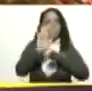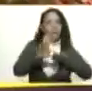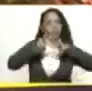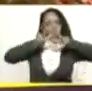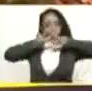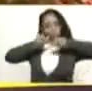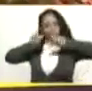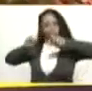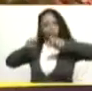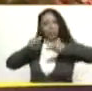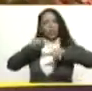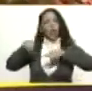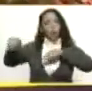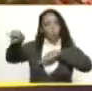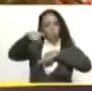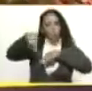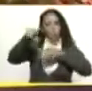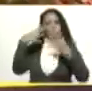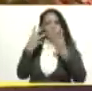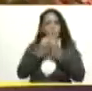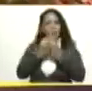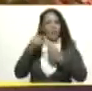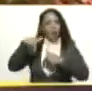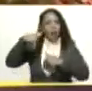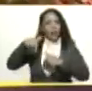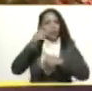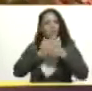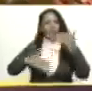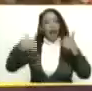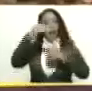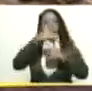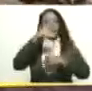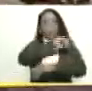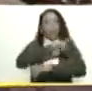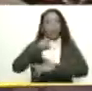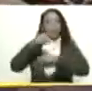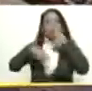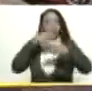Lo saben muy bien los compañeros del alto mando político.